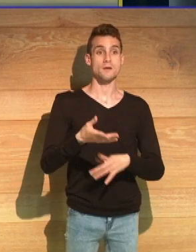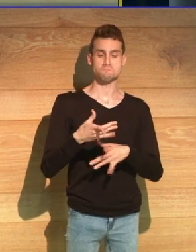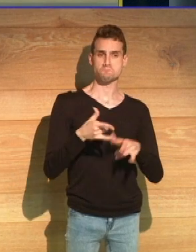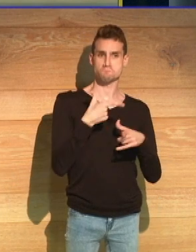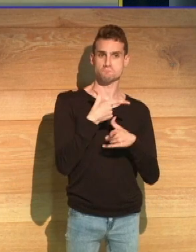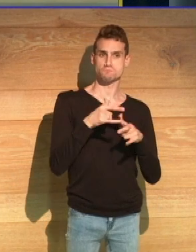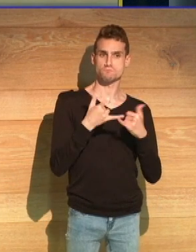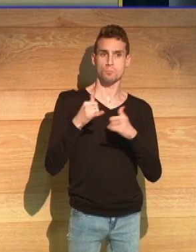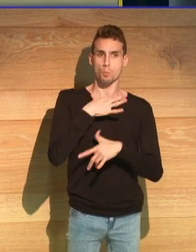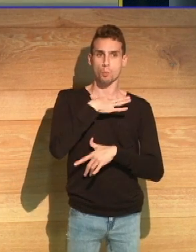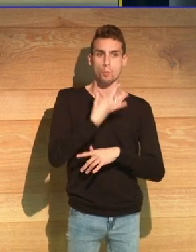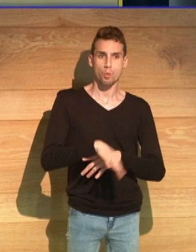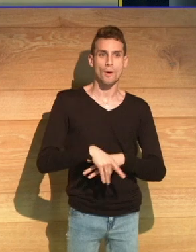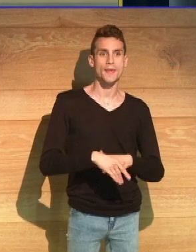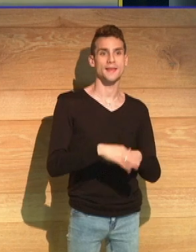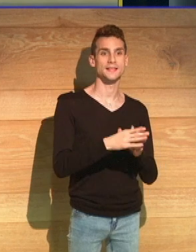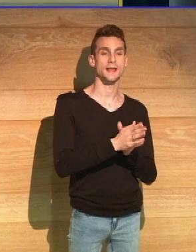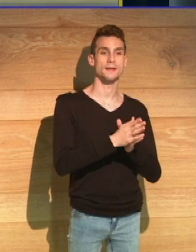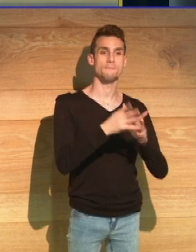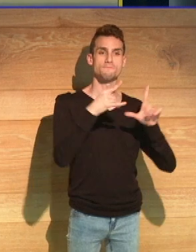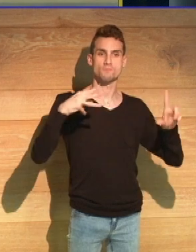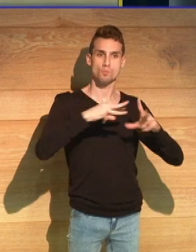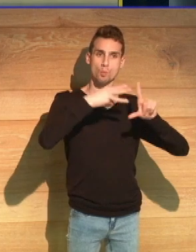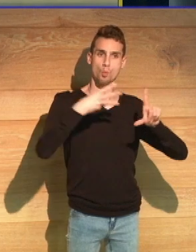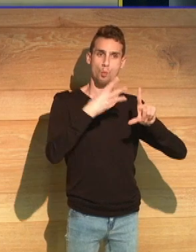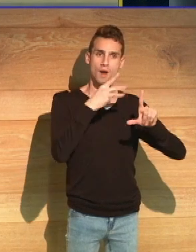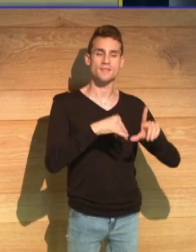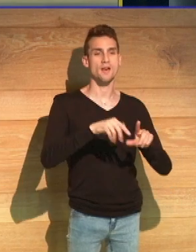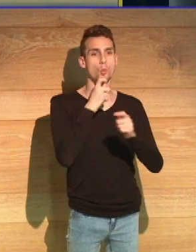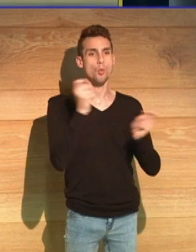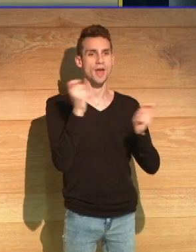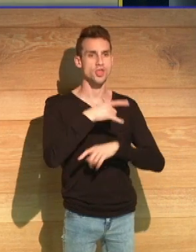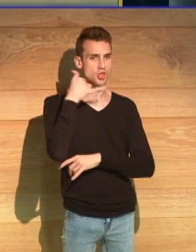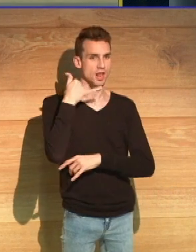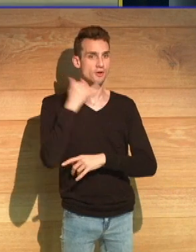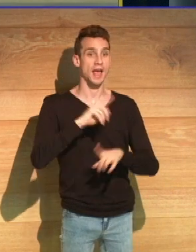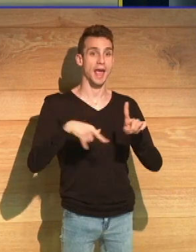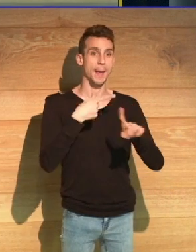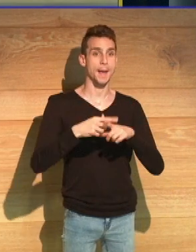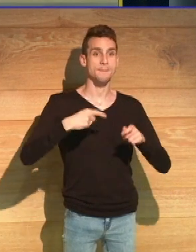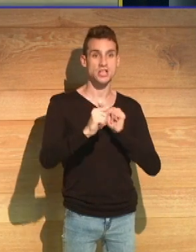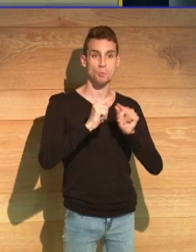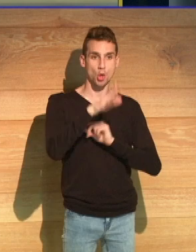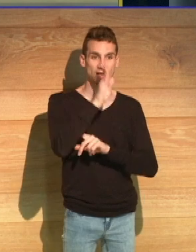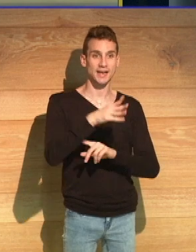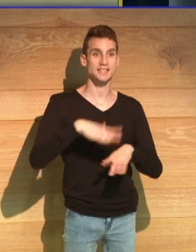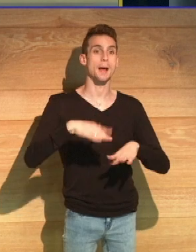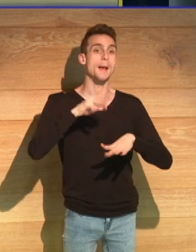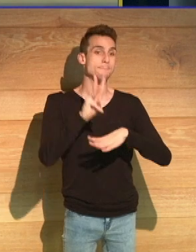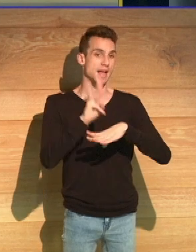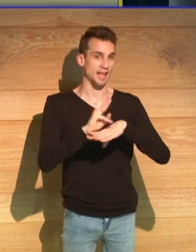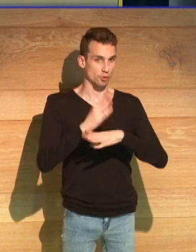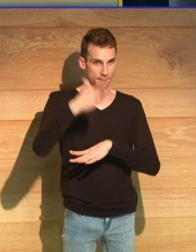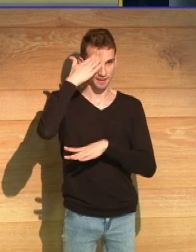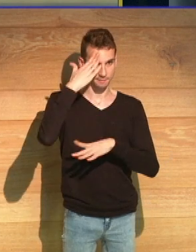la mediateca de Fundación Telefónica de este evento y también como podcast en las principales plataformas. En